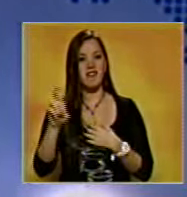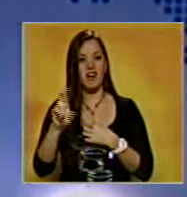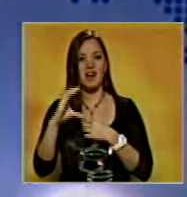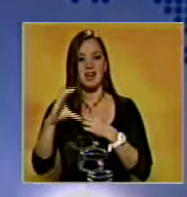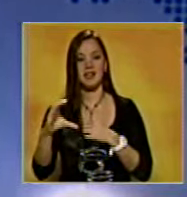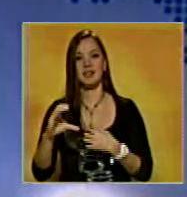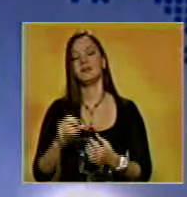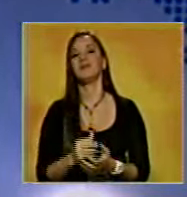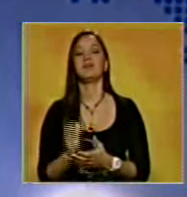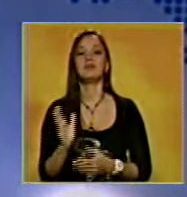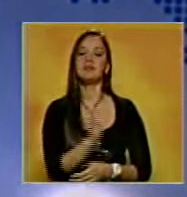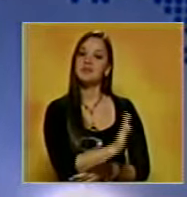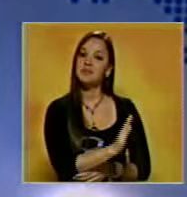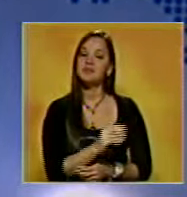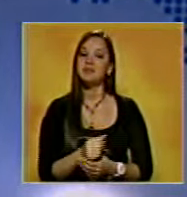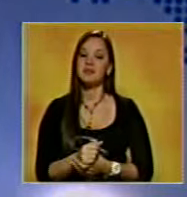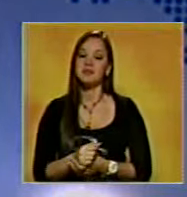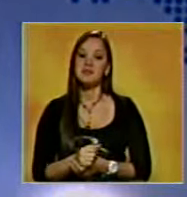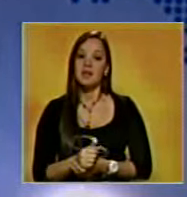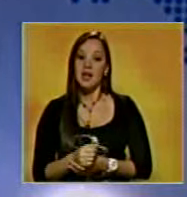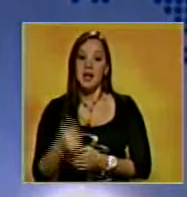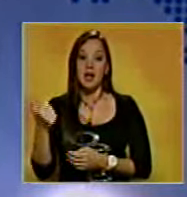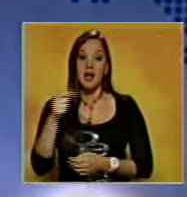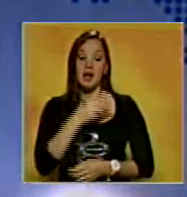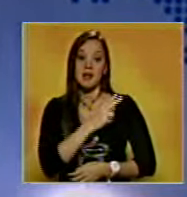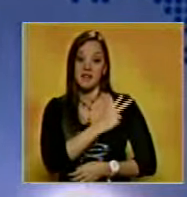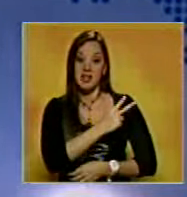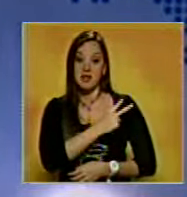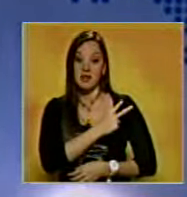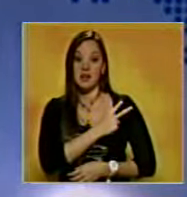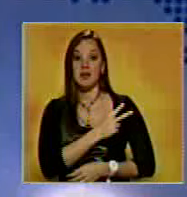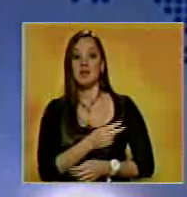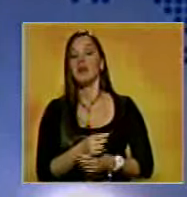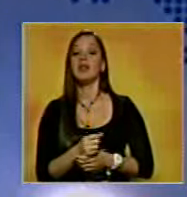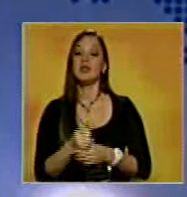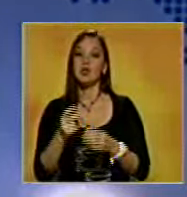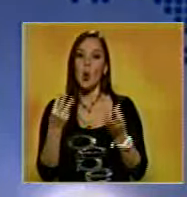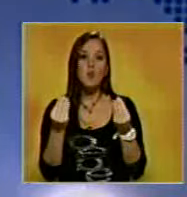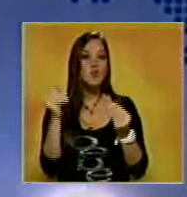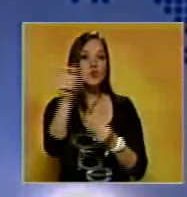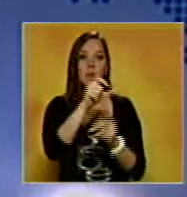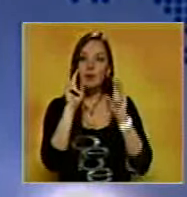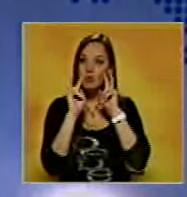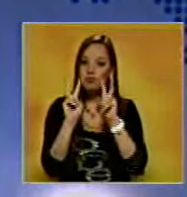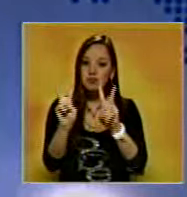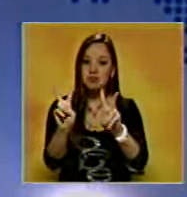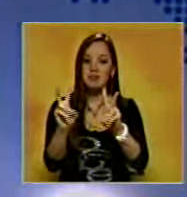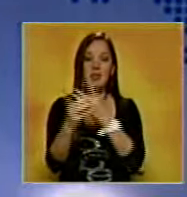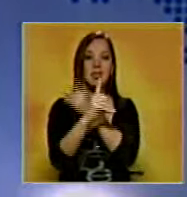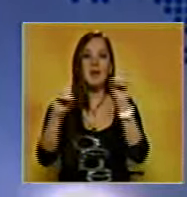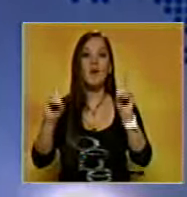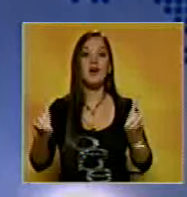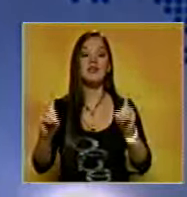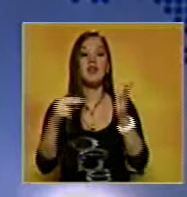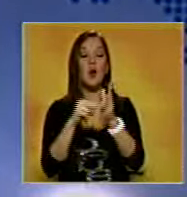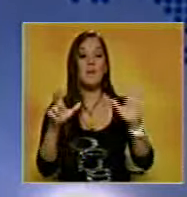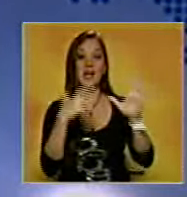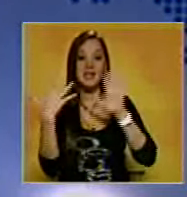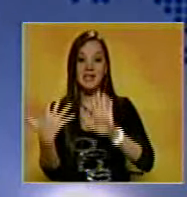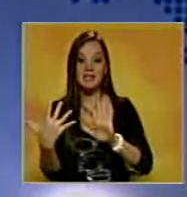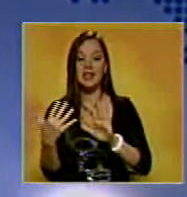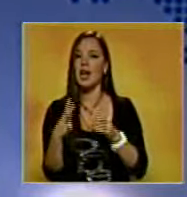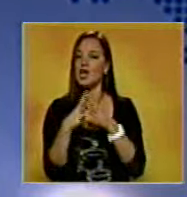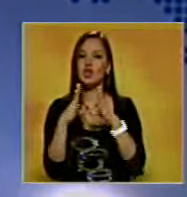Noticiero Venevisión arrasó en audiencia durante el mega operativo Democracia 2015, confirmando que toda Venezuela siguió el